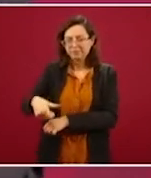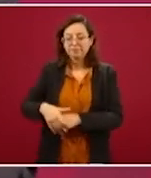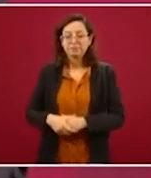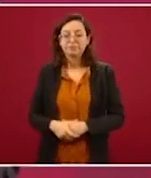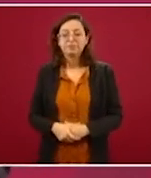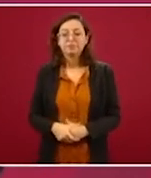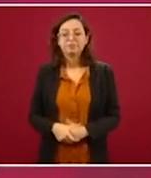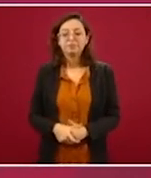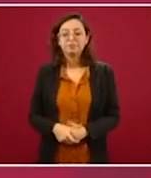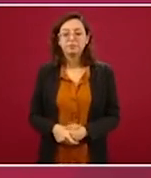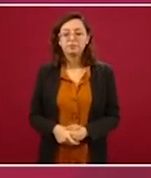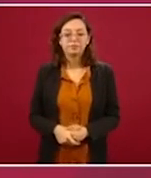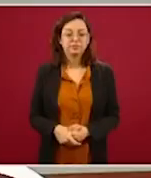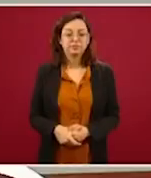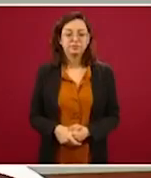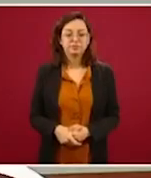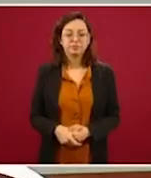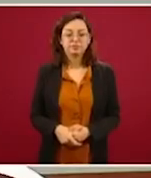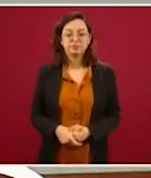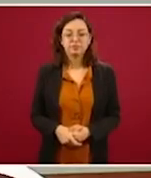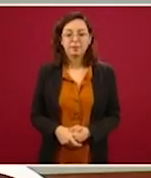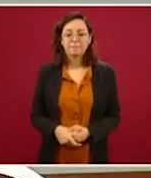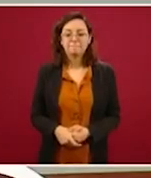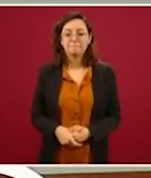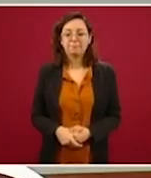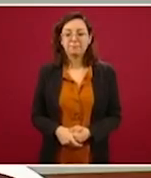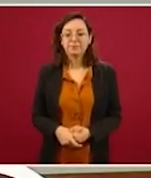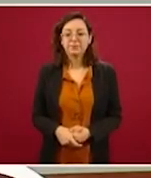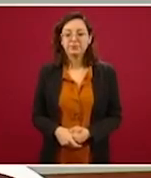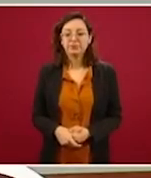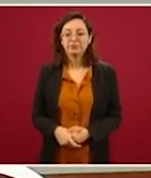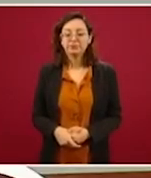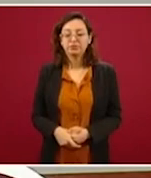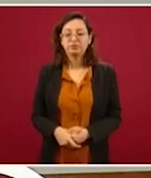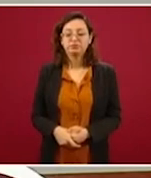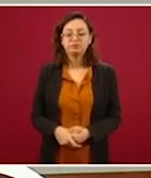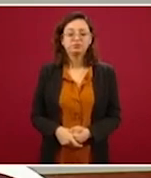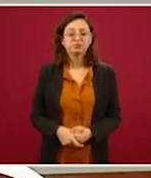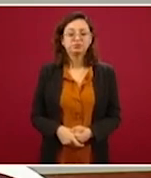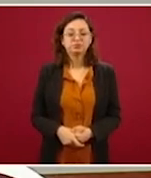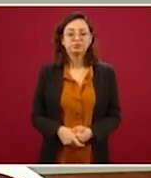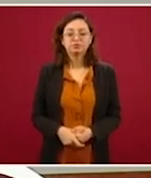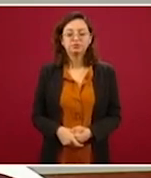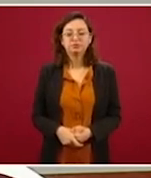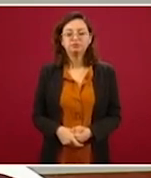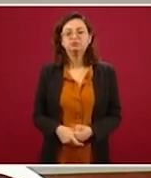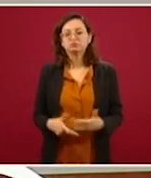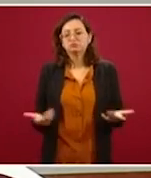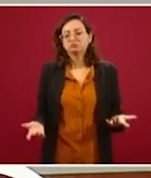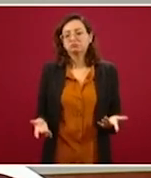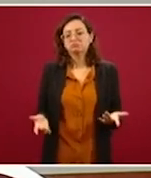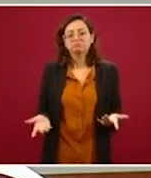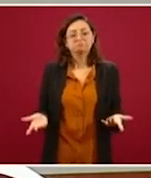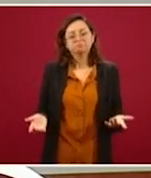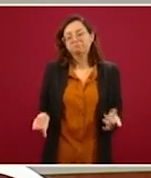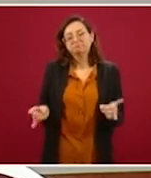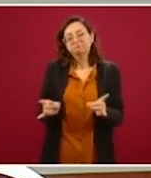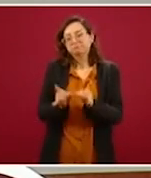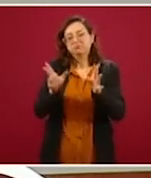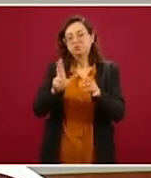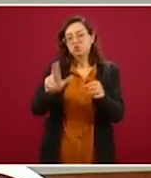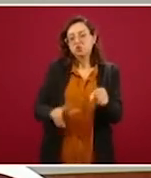Se habló de que iba a darse esta